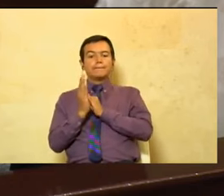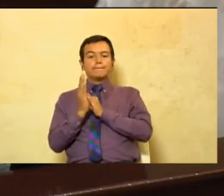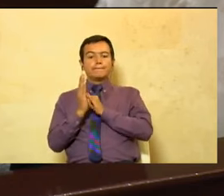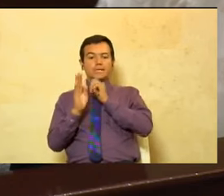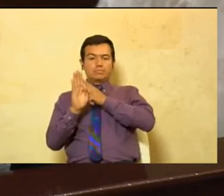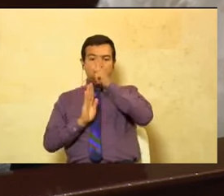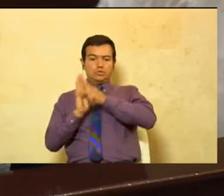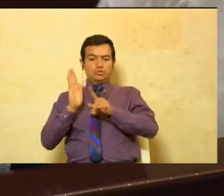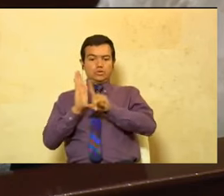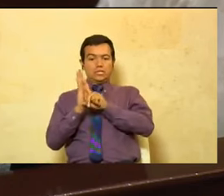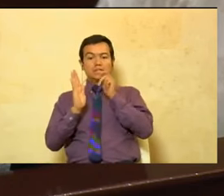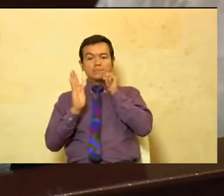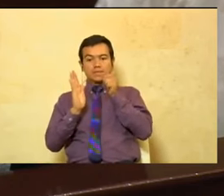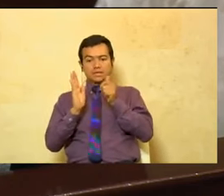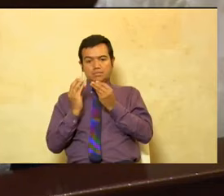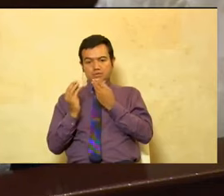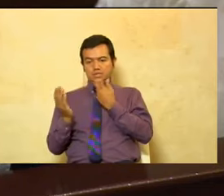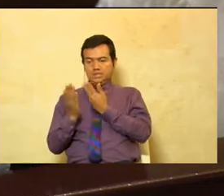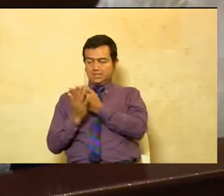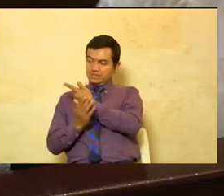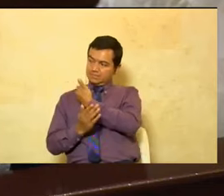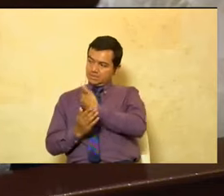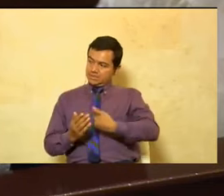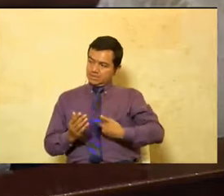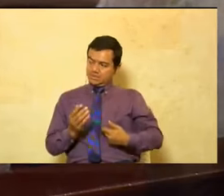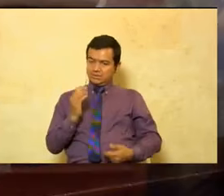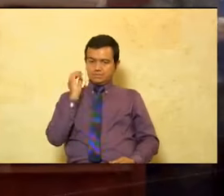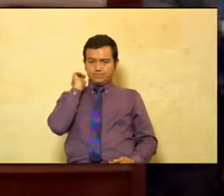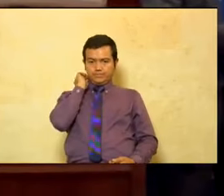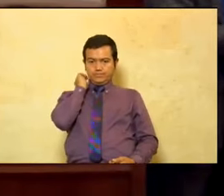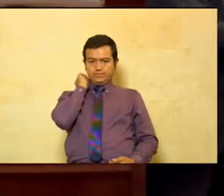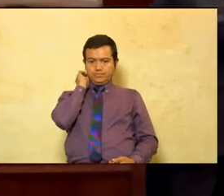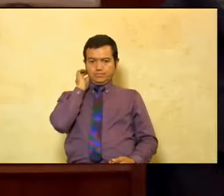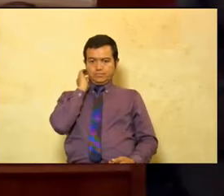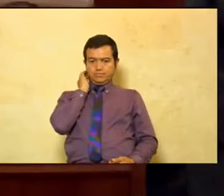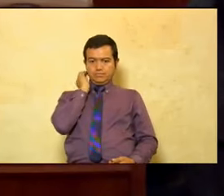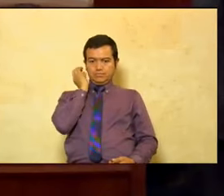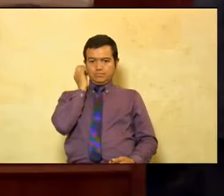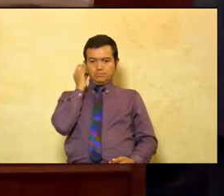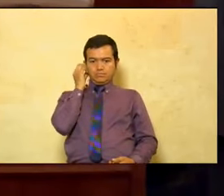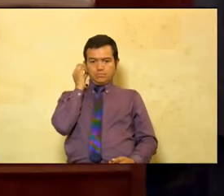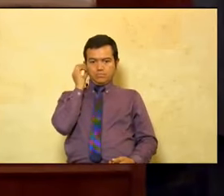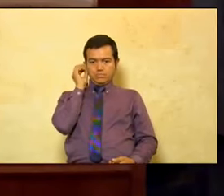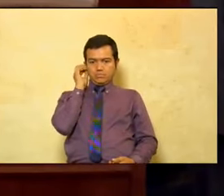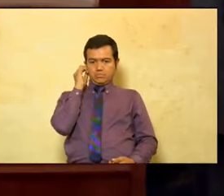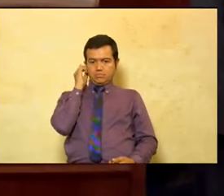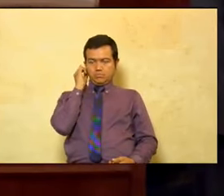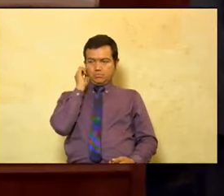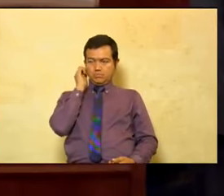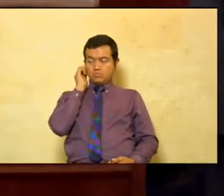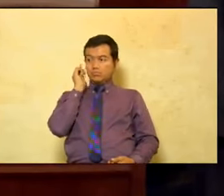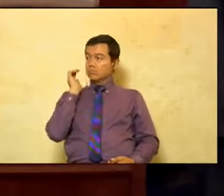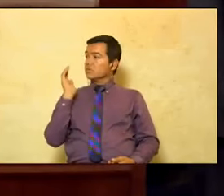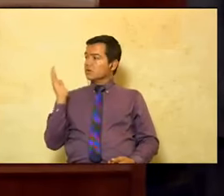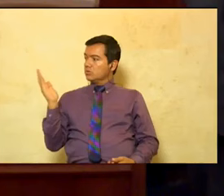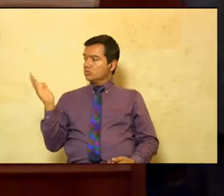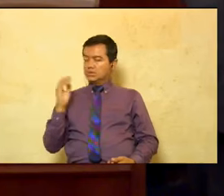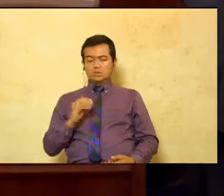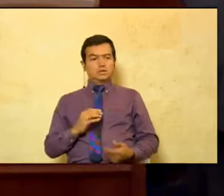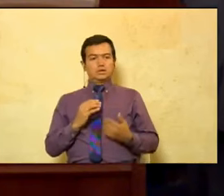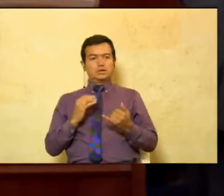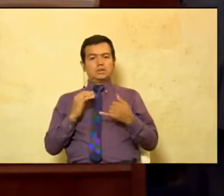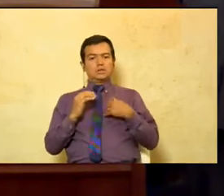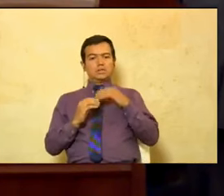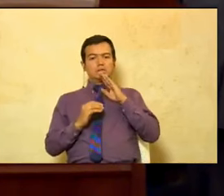cámara de representantes Muchas gracias señora presidenta a usted Dr Héctor Javier tiene el uso de la